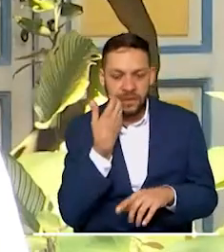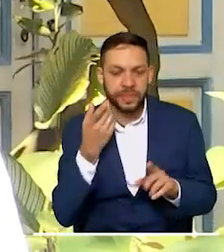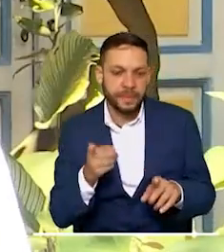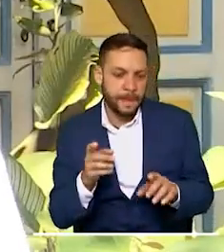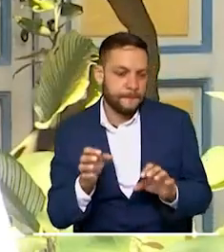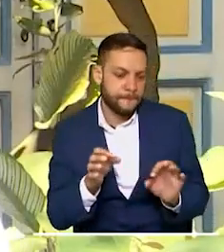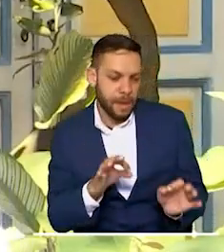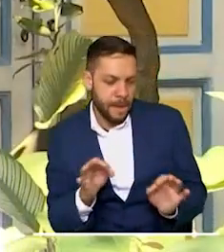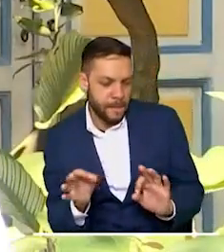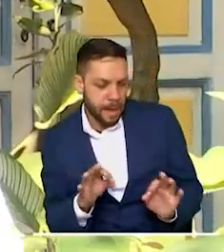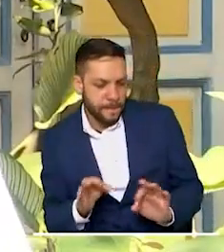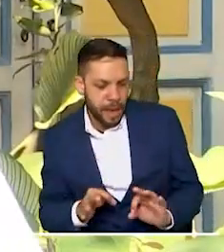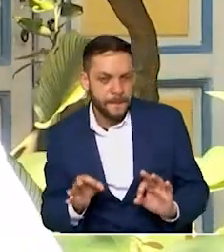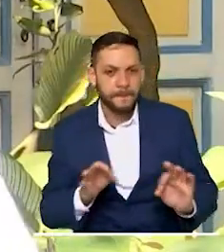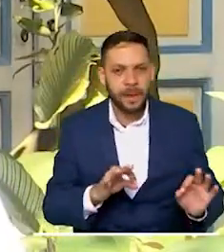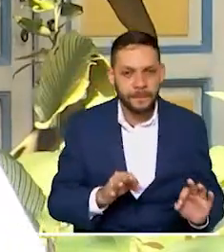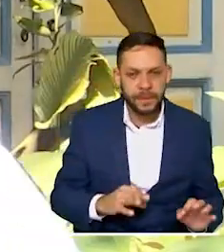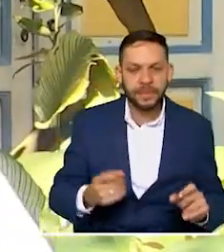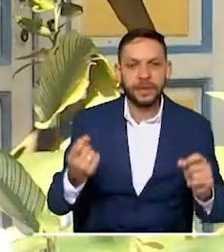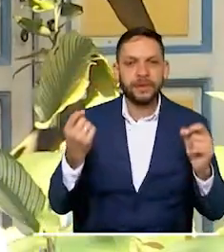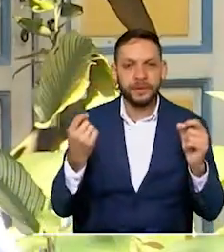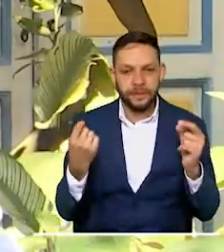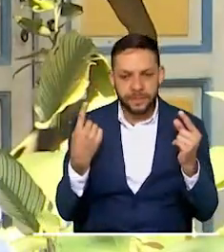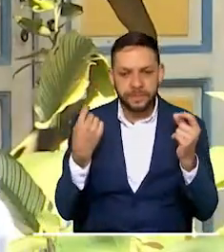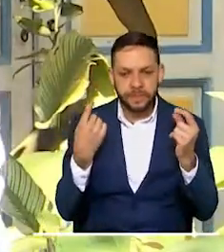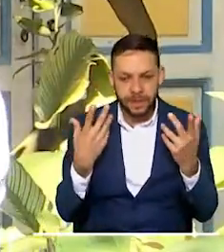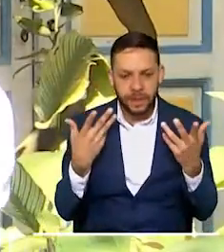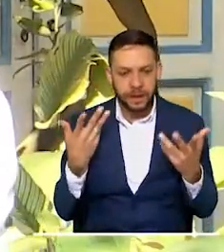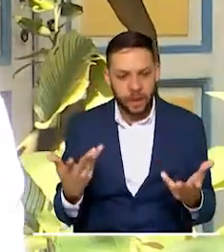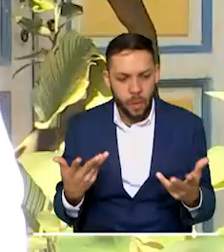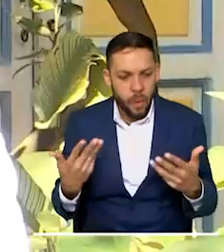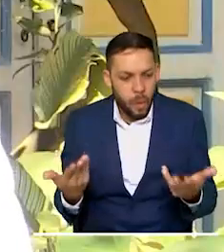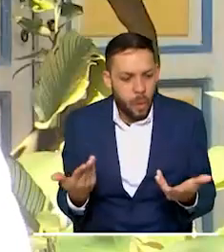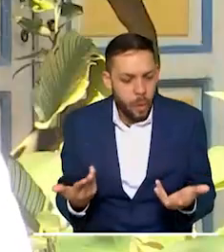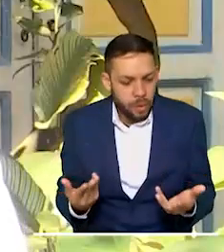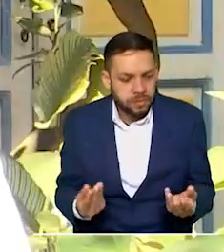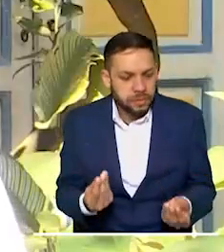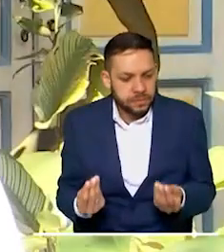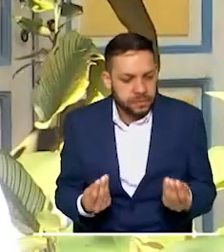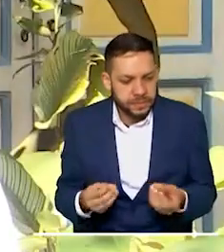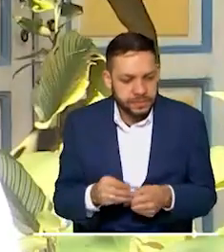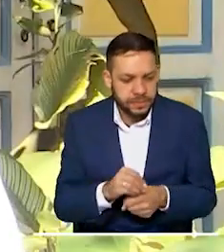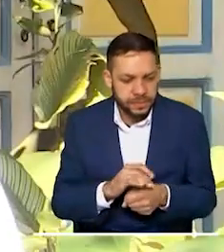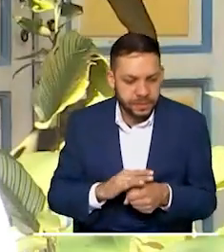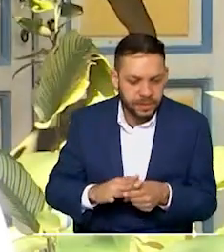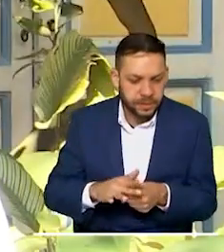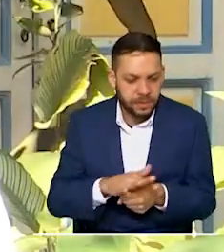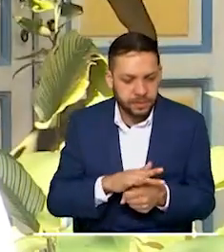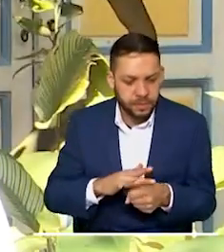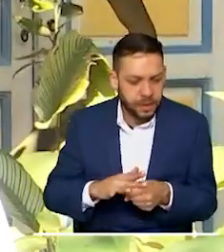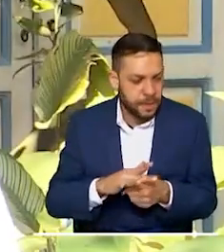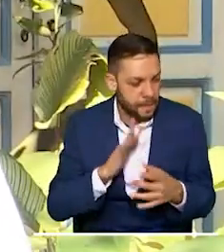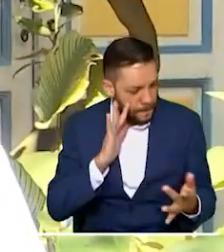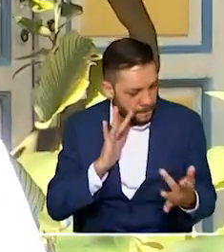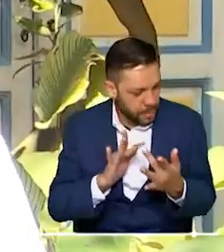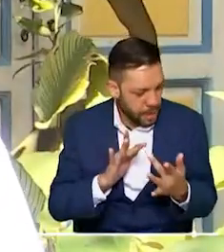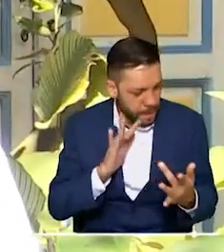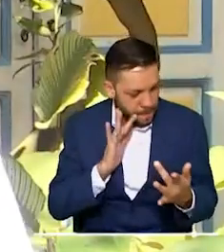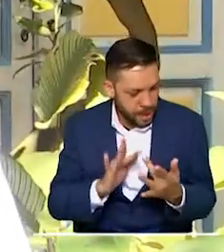preventivas. Son también una forma de entender qué cosas y qué situaciones estoy haciendo inadecuadamente para optar y